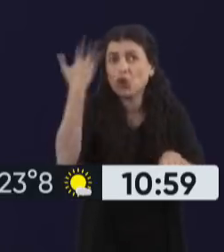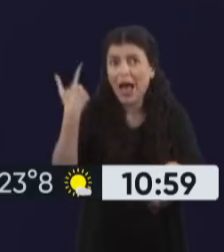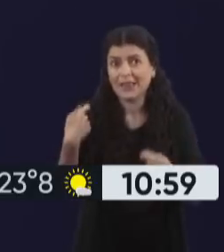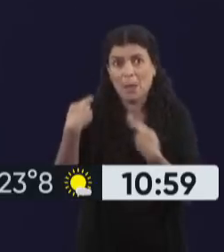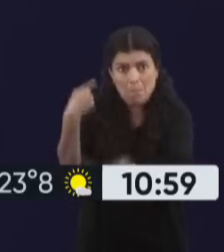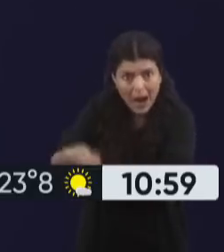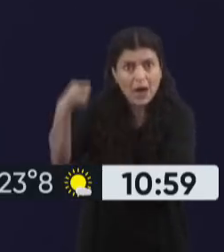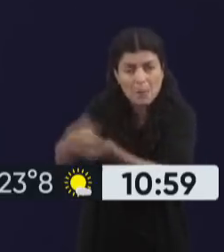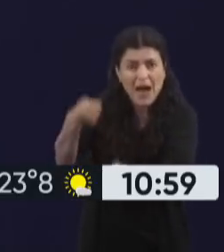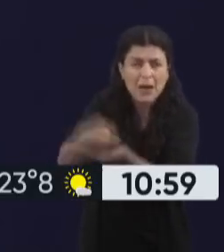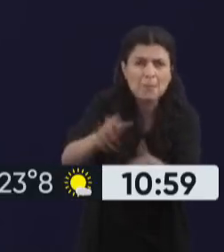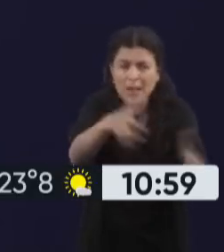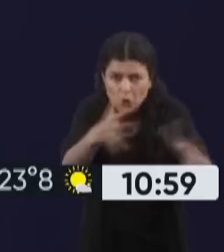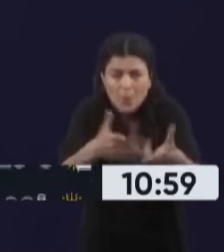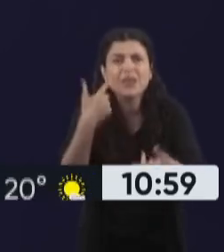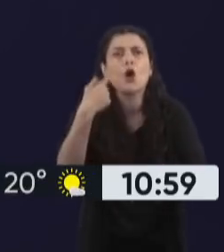de unos